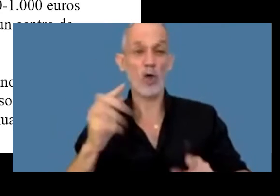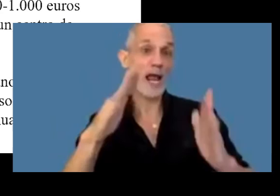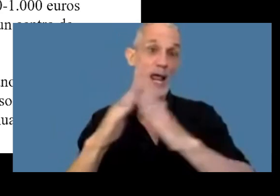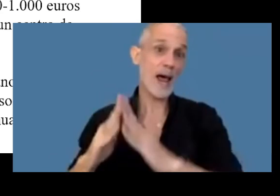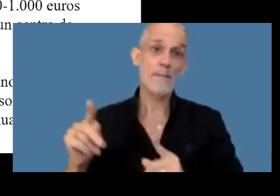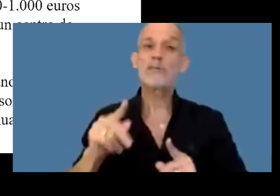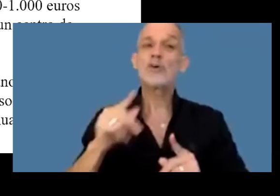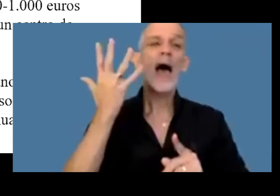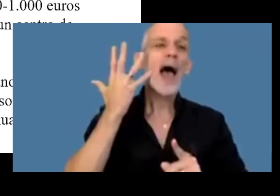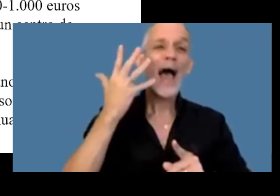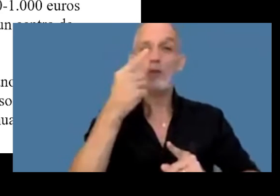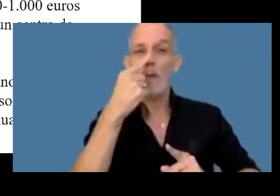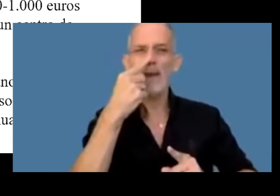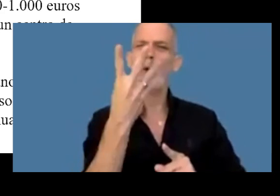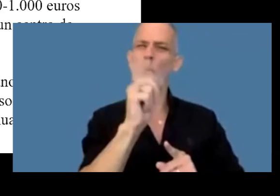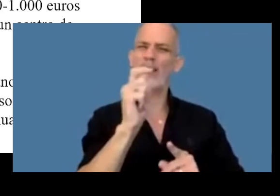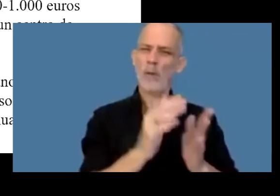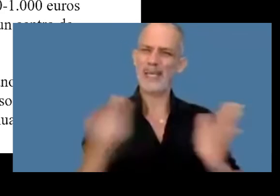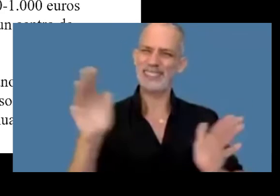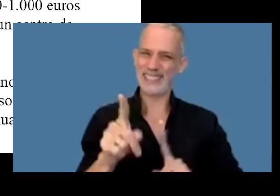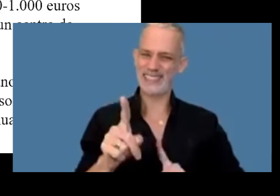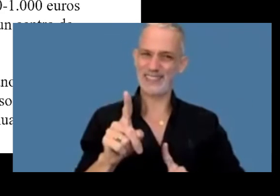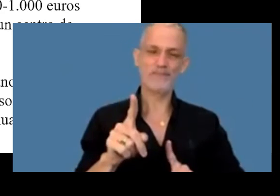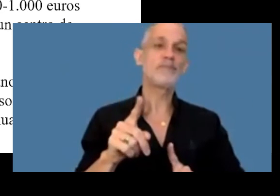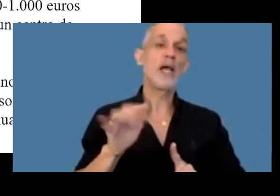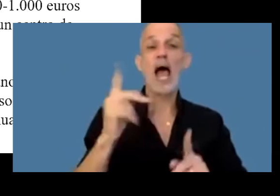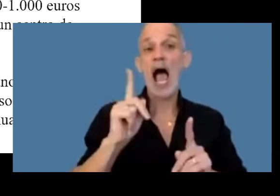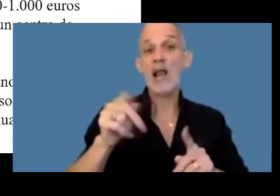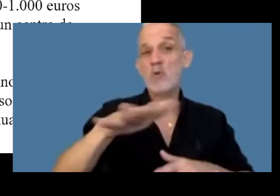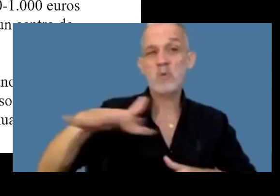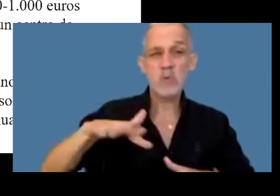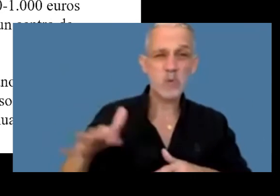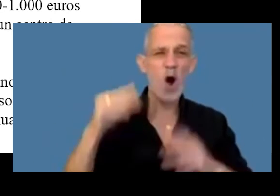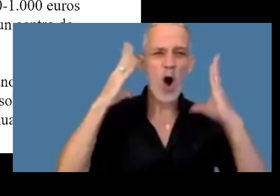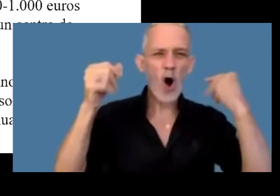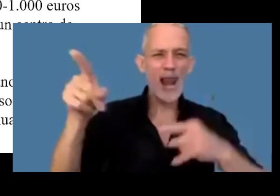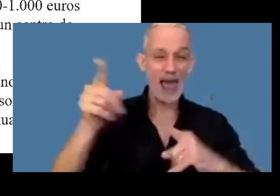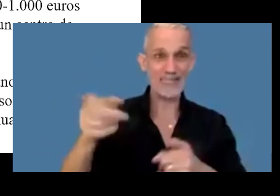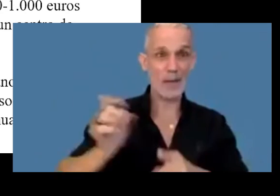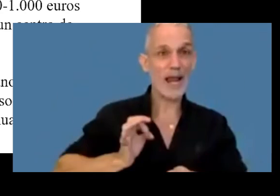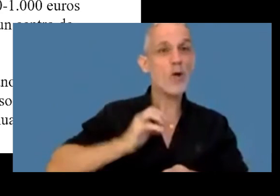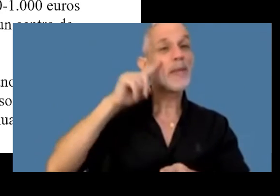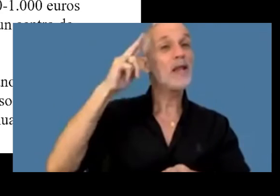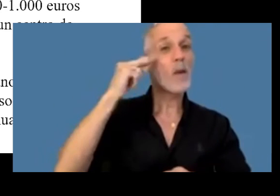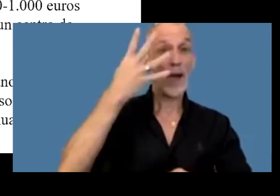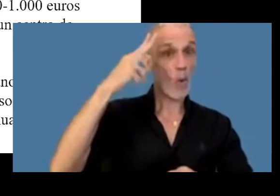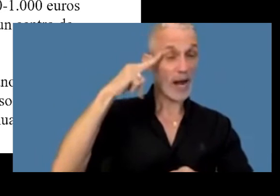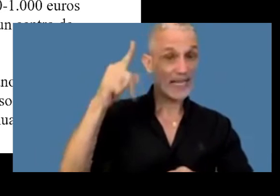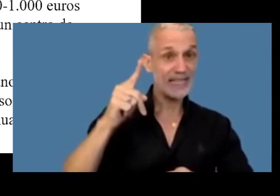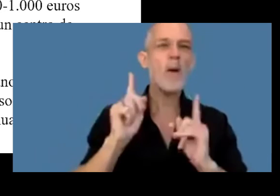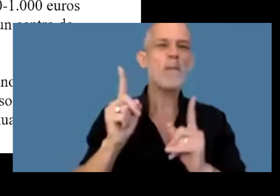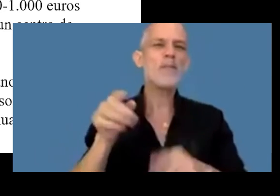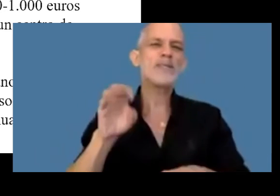gatos a partir de 4 meses. En algunos municipios de Países Bajos, en 1949, aplicaron lo que llamaron